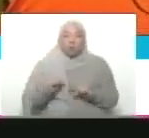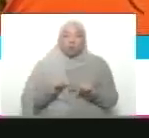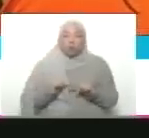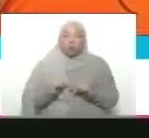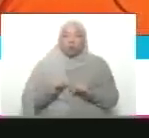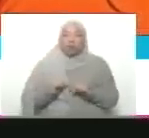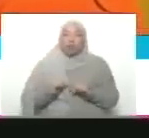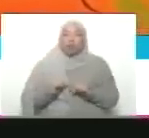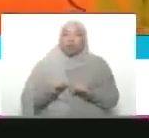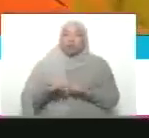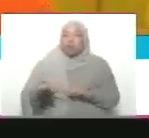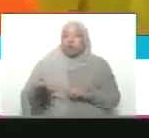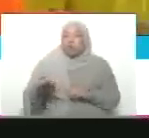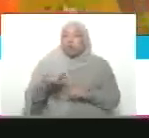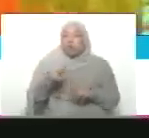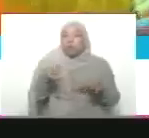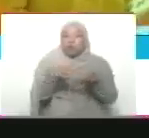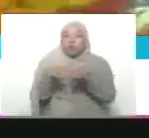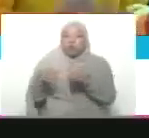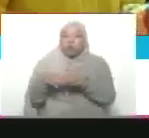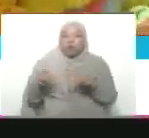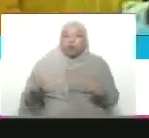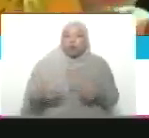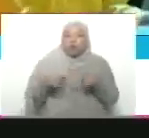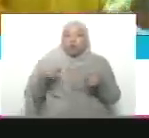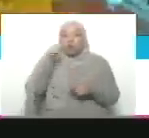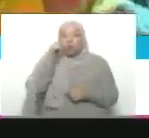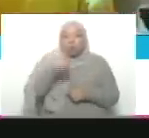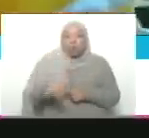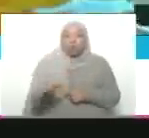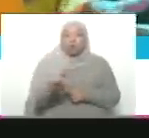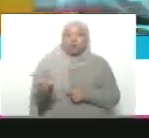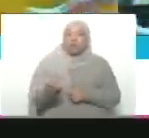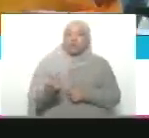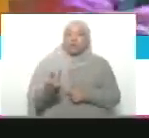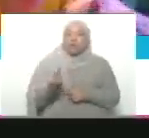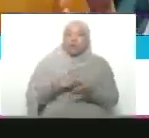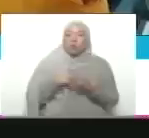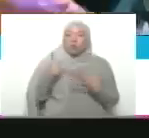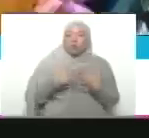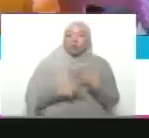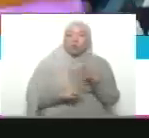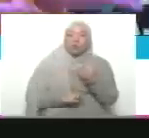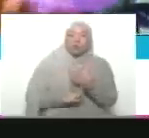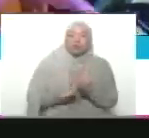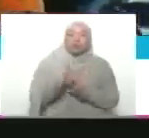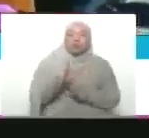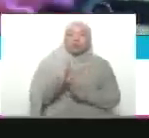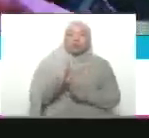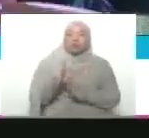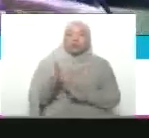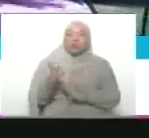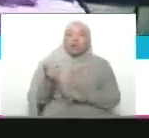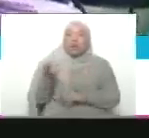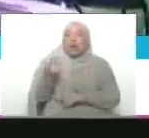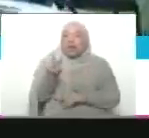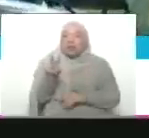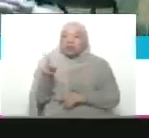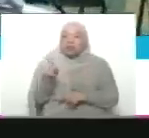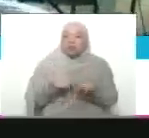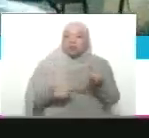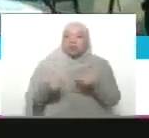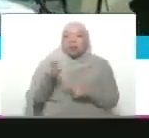captado por las orquestas y el público venezolano porque ese fue un programa que se transmitía al mediodía en